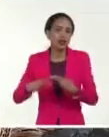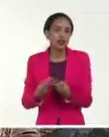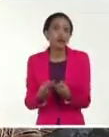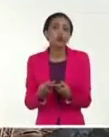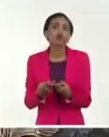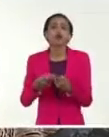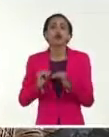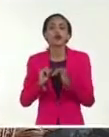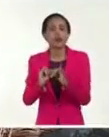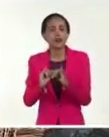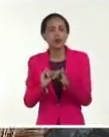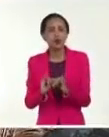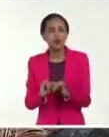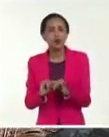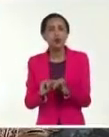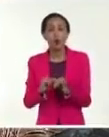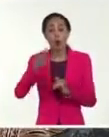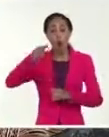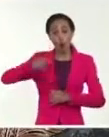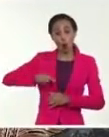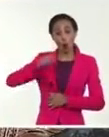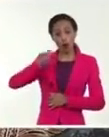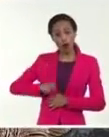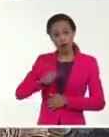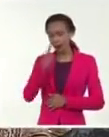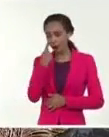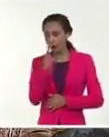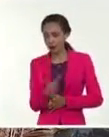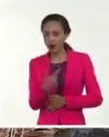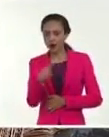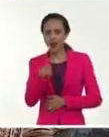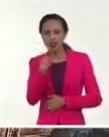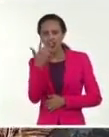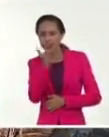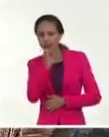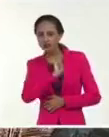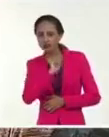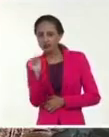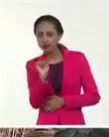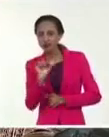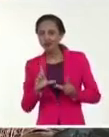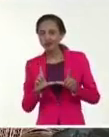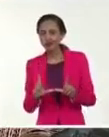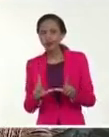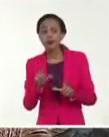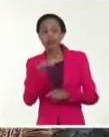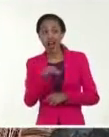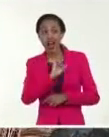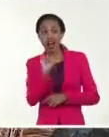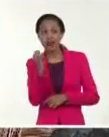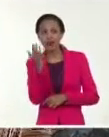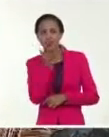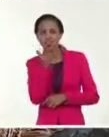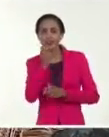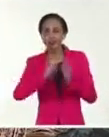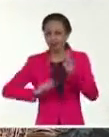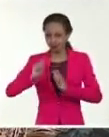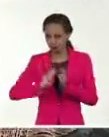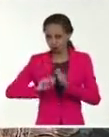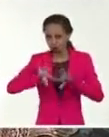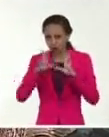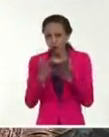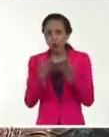la información acerca del jurado que intervino en esta edición del premio, la obra ganadora, sino que también reúne